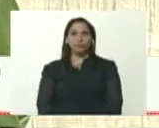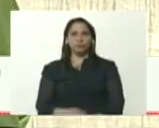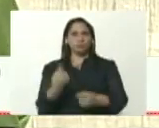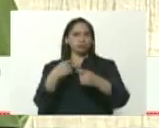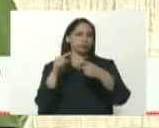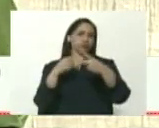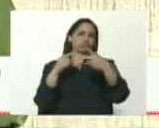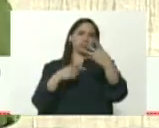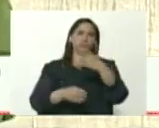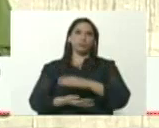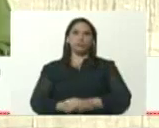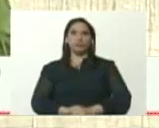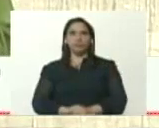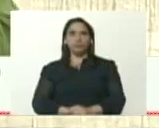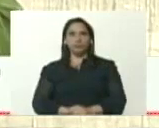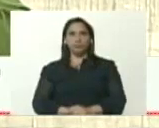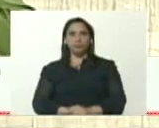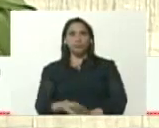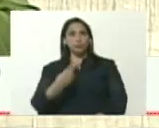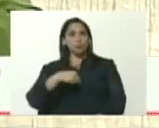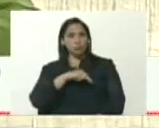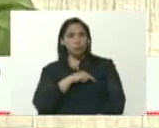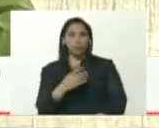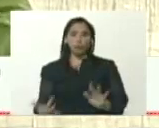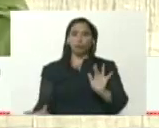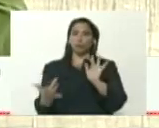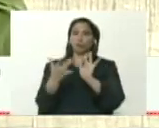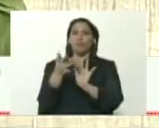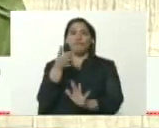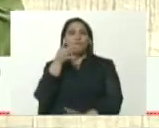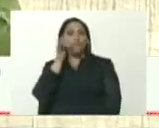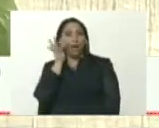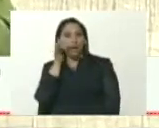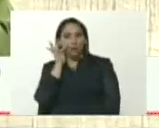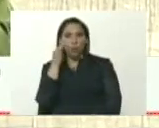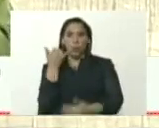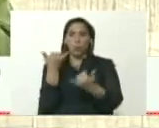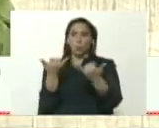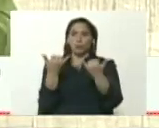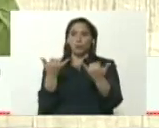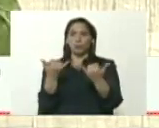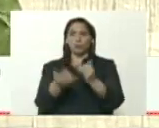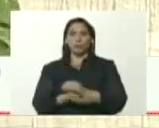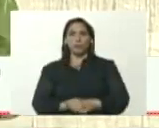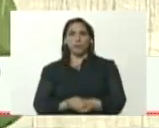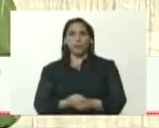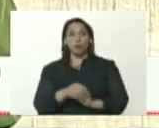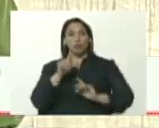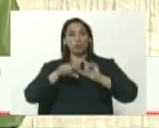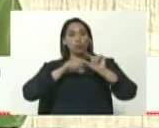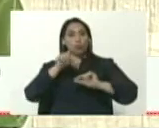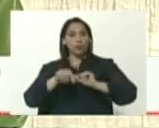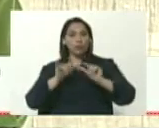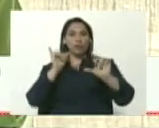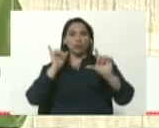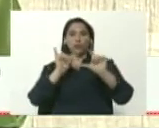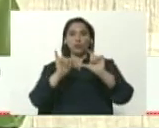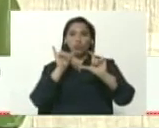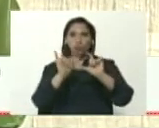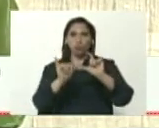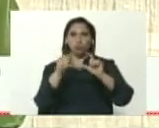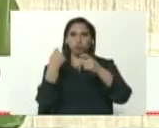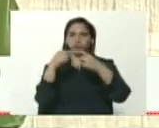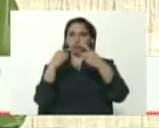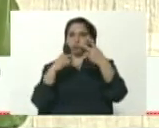etcétera. Ahorita estamos transmitiendo en Facebook Live, Periscope, Twitter, YouTube,